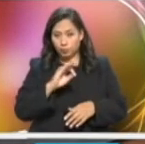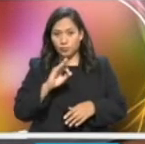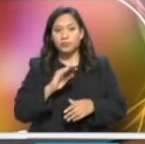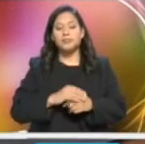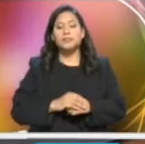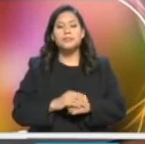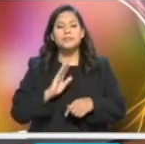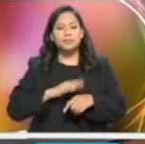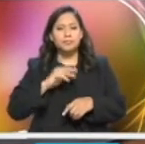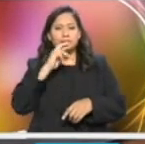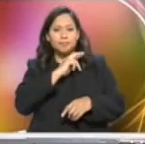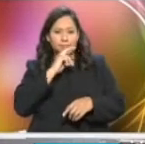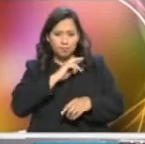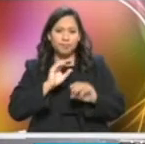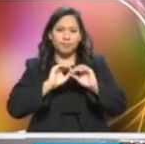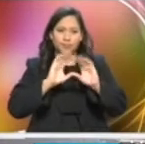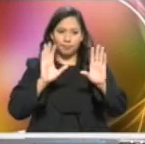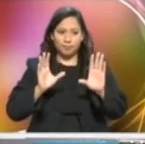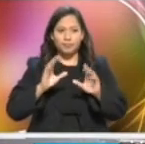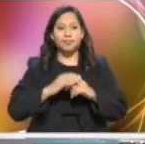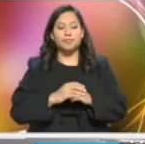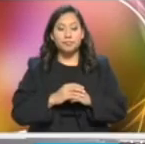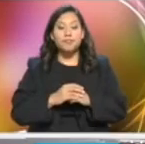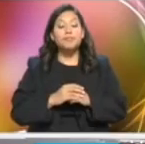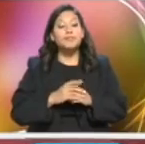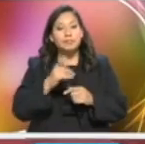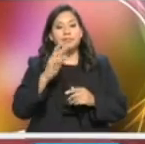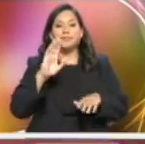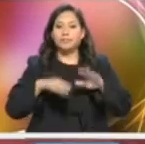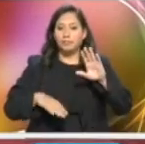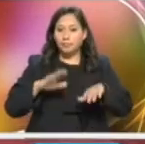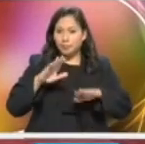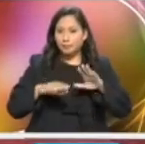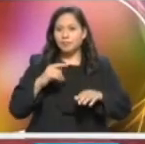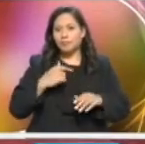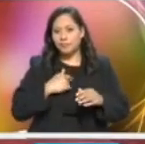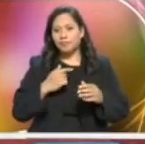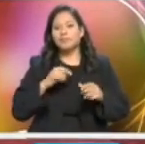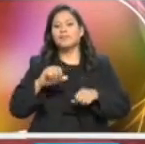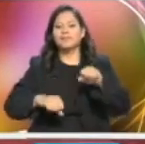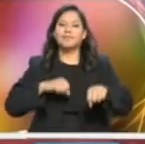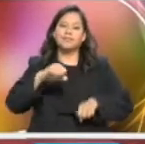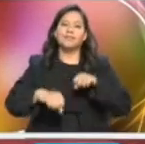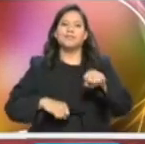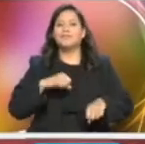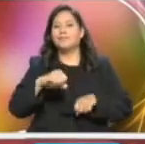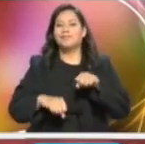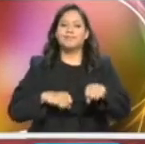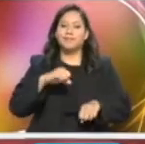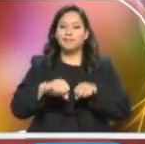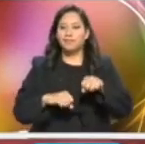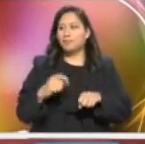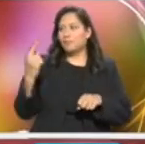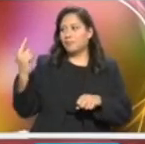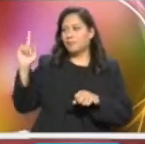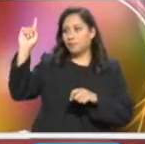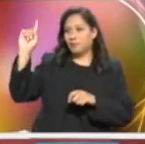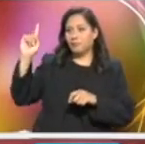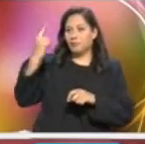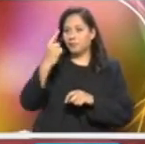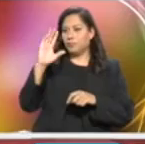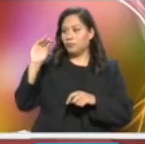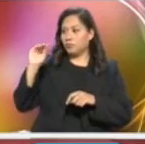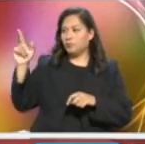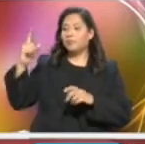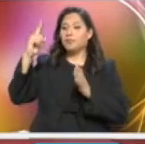peso. Entonces, evidentemente, ha pasado que pues, estás haciendo spinning con uno de 1,90, él quema 1,000